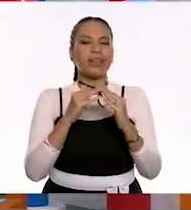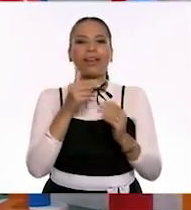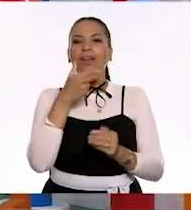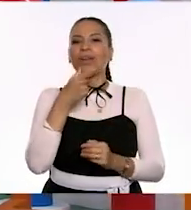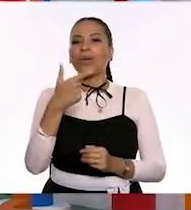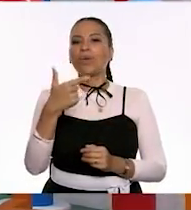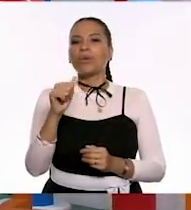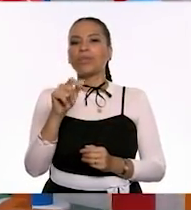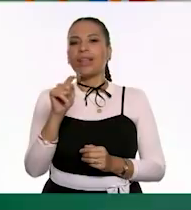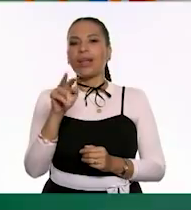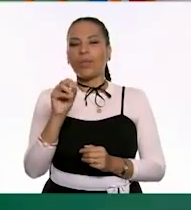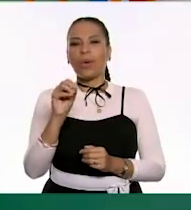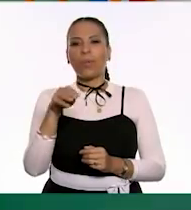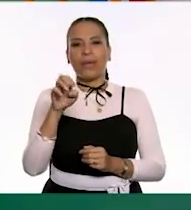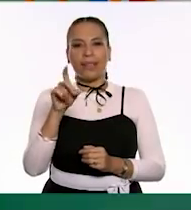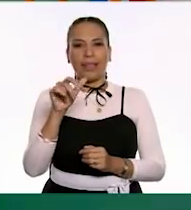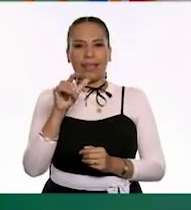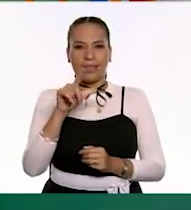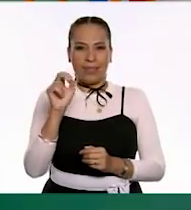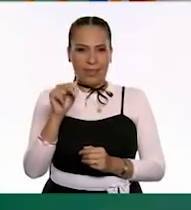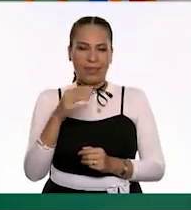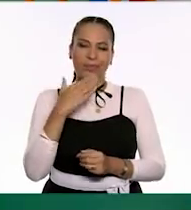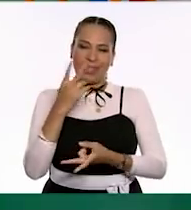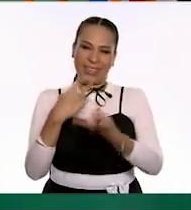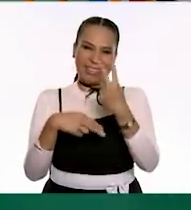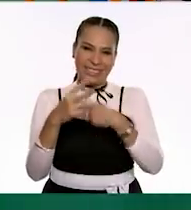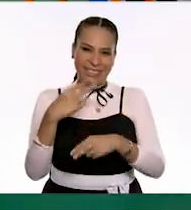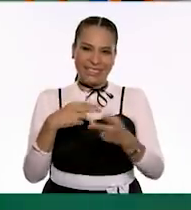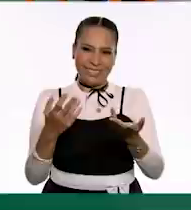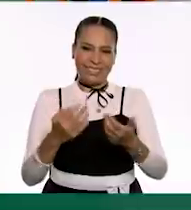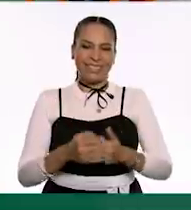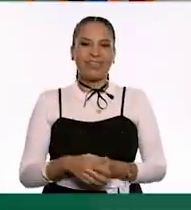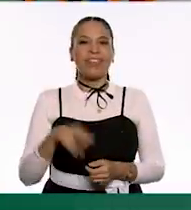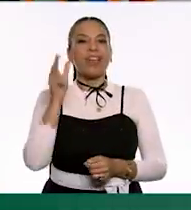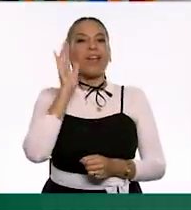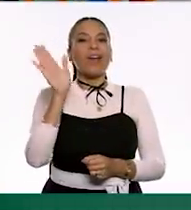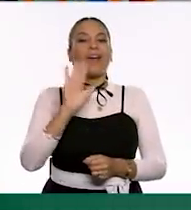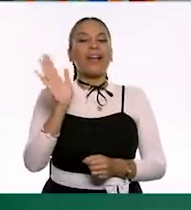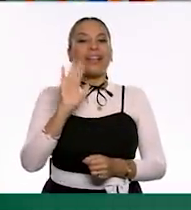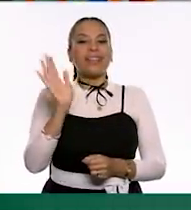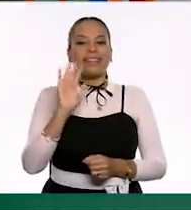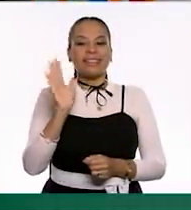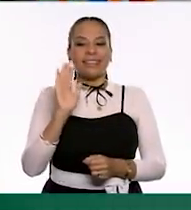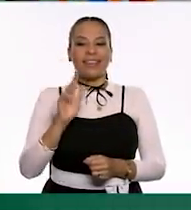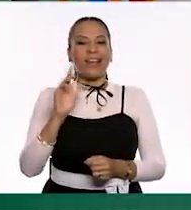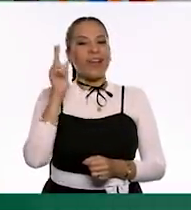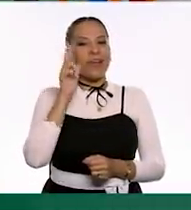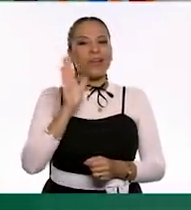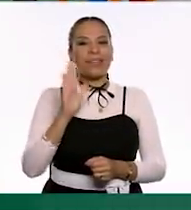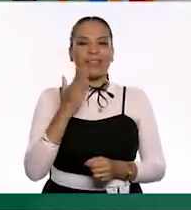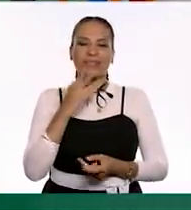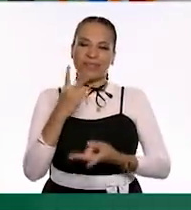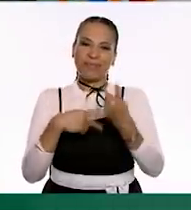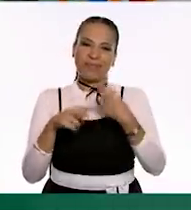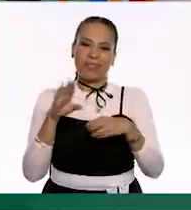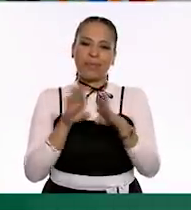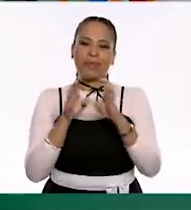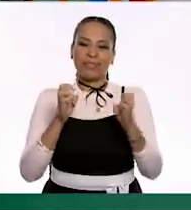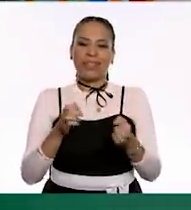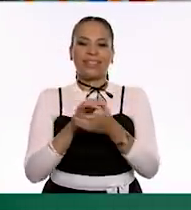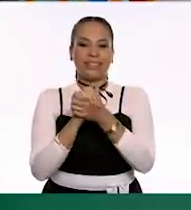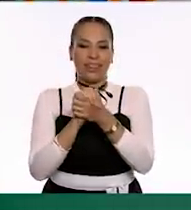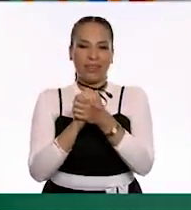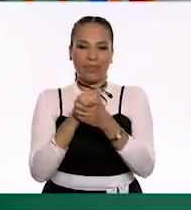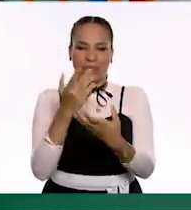Gustavo Medellín, a quien le damos la bienvenida. Gustavo, bienvenido. Hola. Saludos. Hola, Gustavo, bienvenido. Hola, ¿cómo están? Saludos